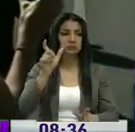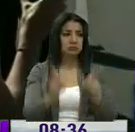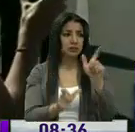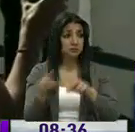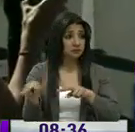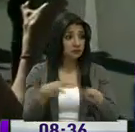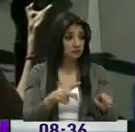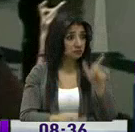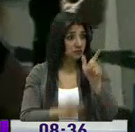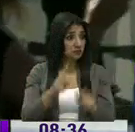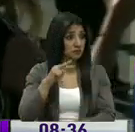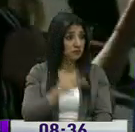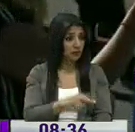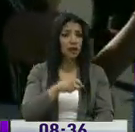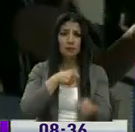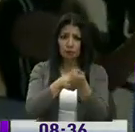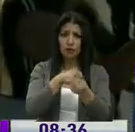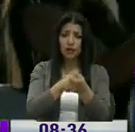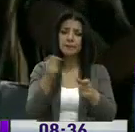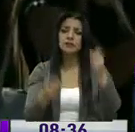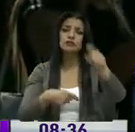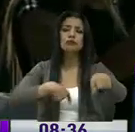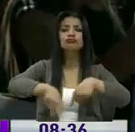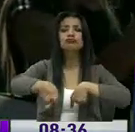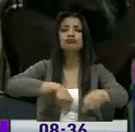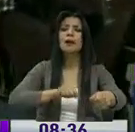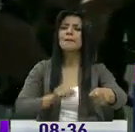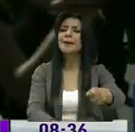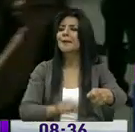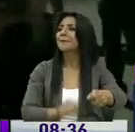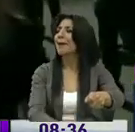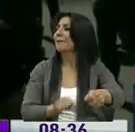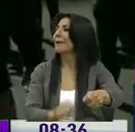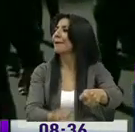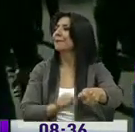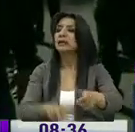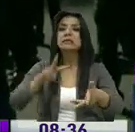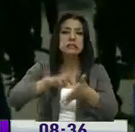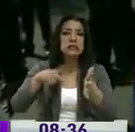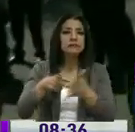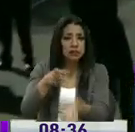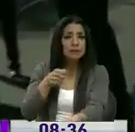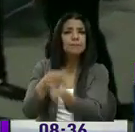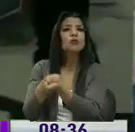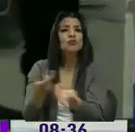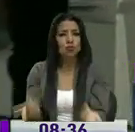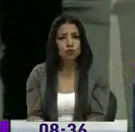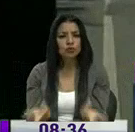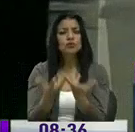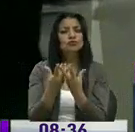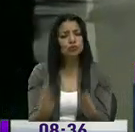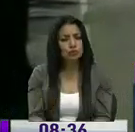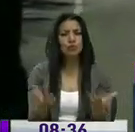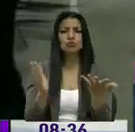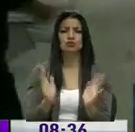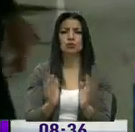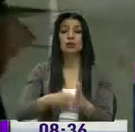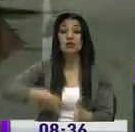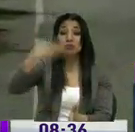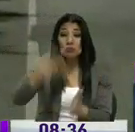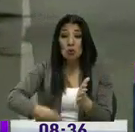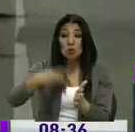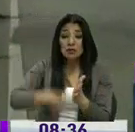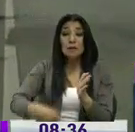usted cómo la gente nos apoya aquí en la Ruta Viva y realmente necesitamos una solución, porque los intereses en las multas se